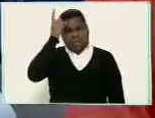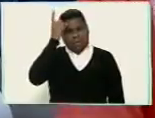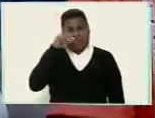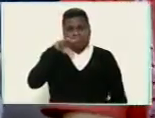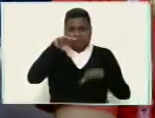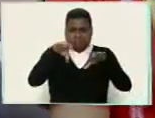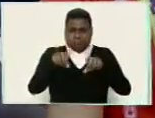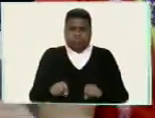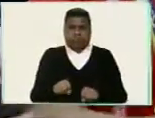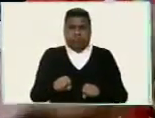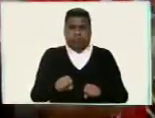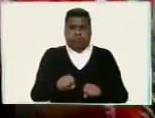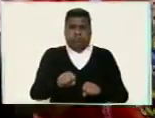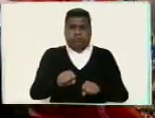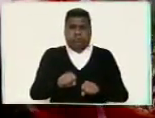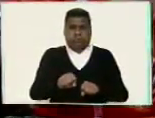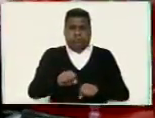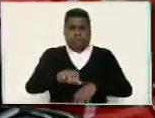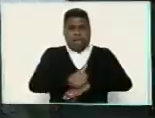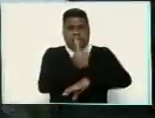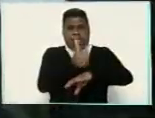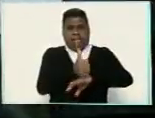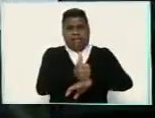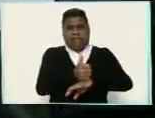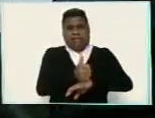ocupe la presidencia de la ANC.